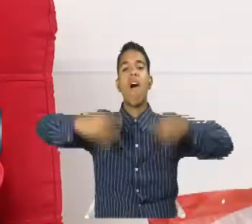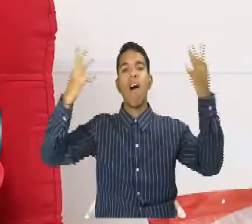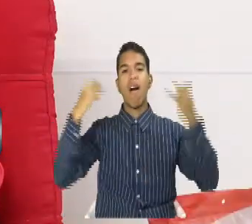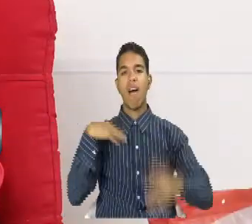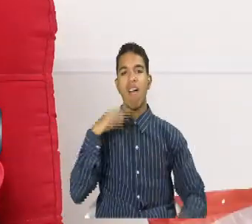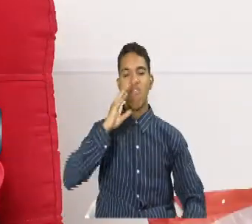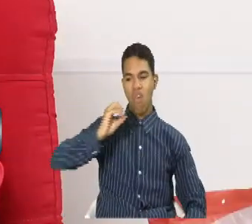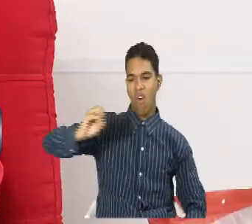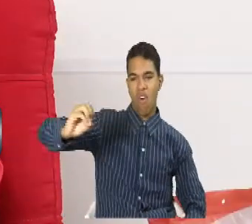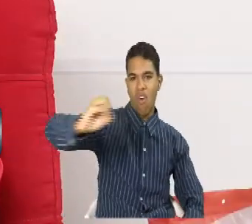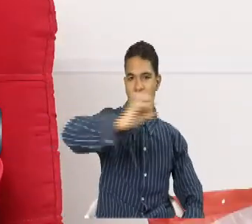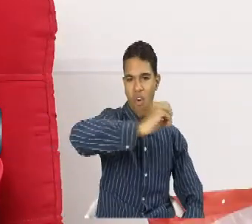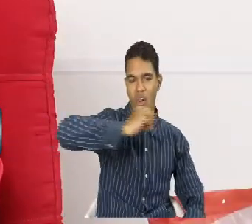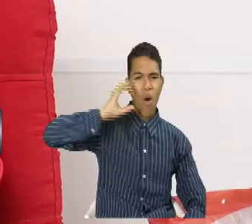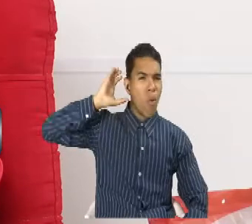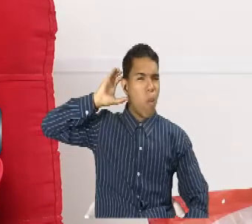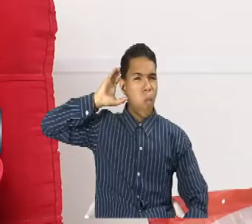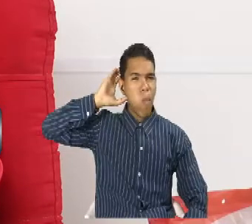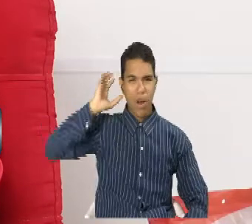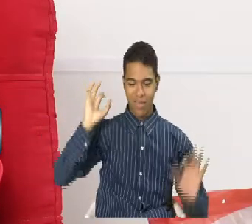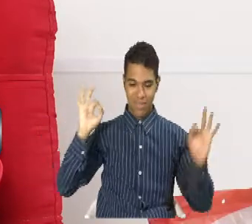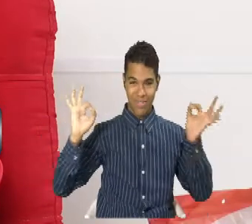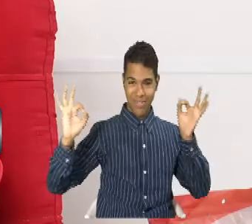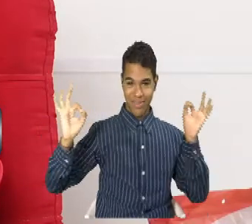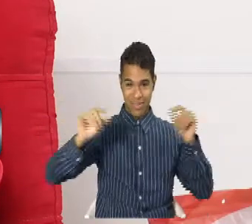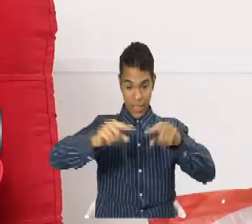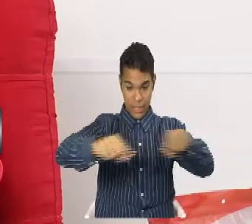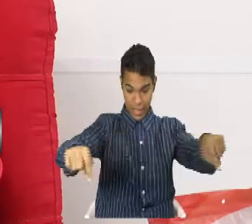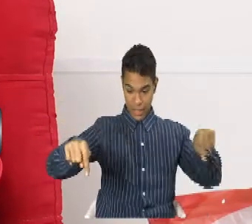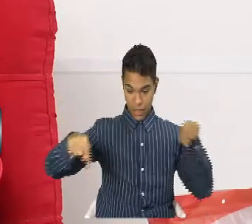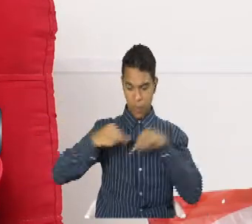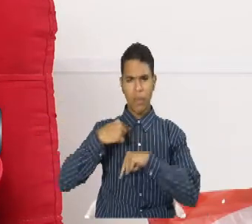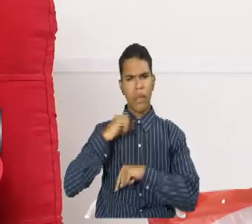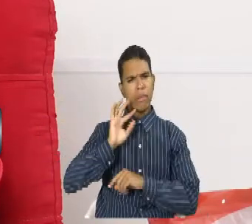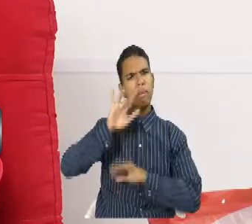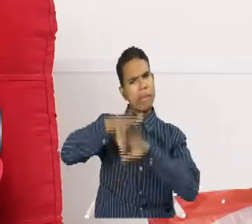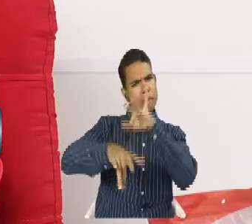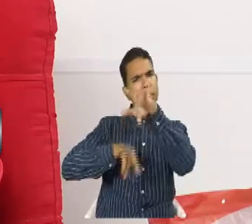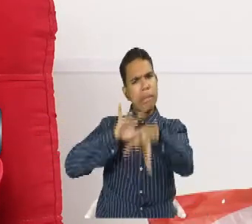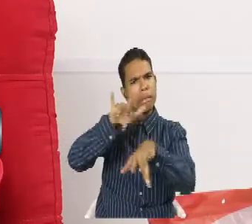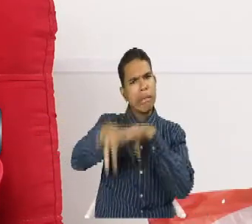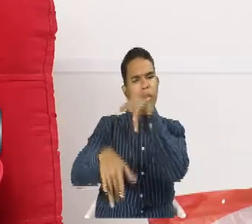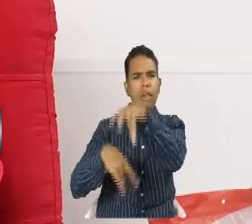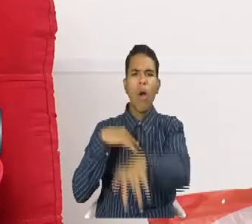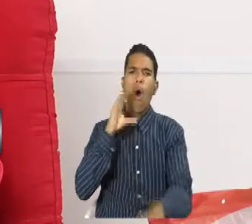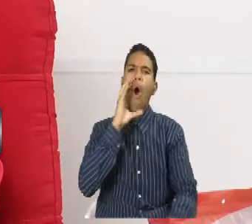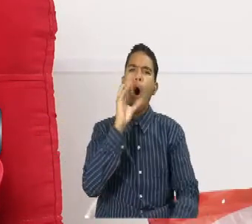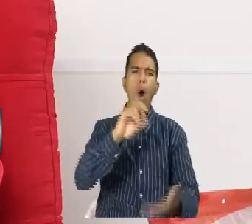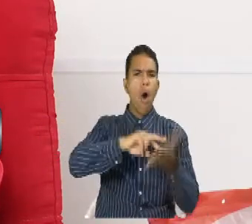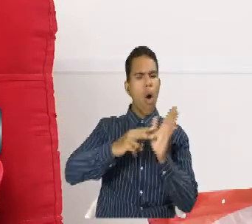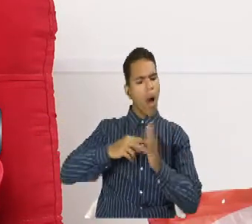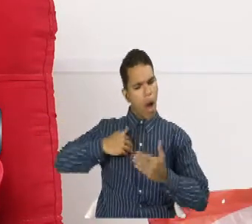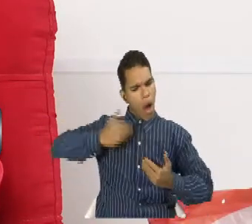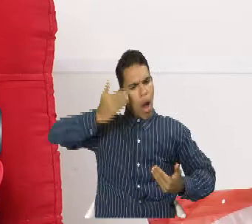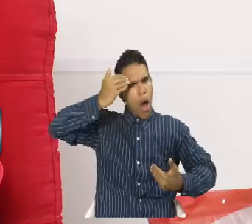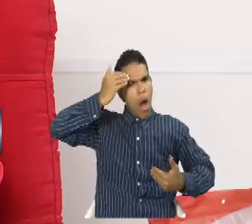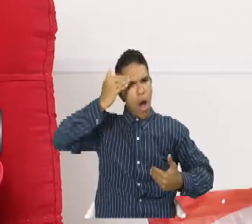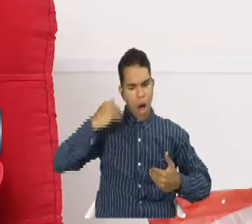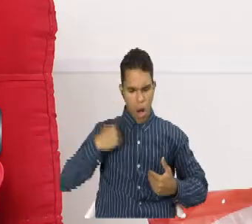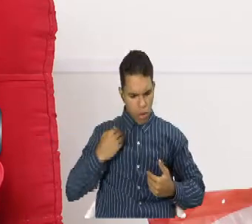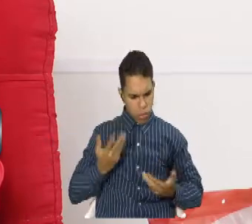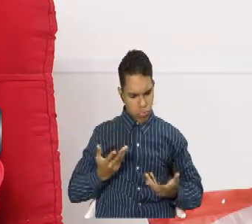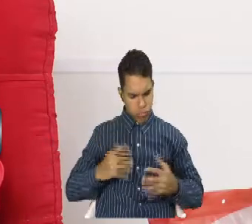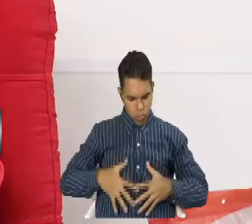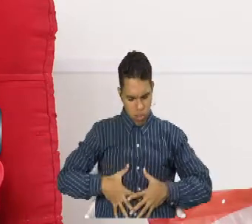a la estética, va mucho hombre que ya está tomando conciencia de cuidarse, de que esa grasita en el abdomen